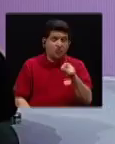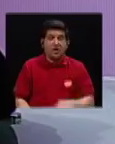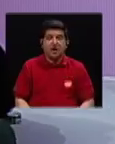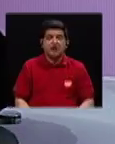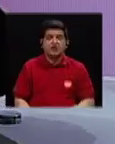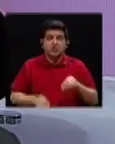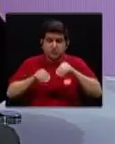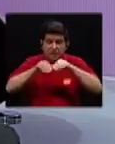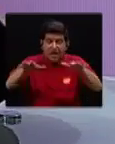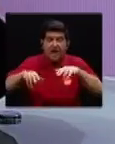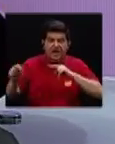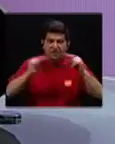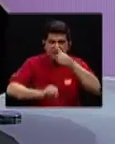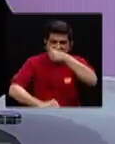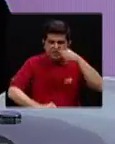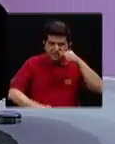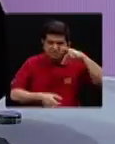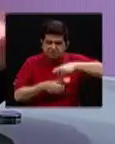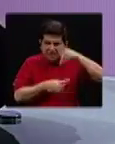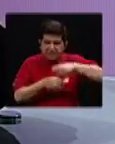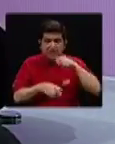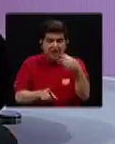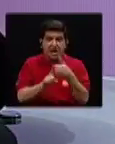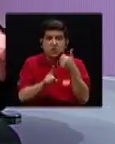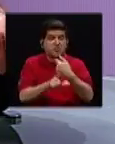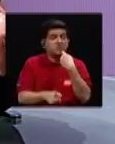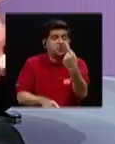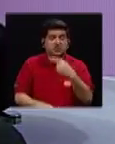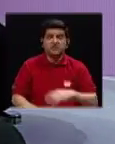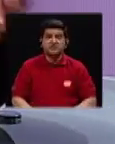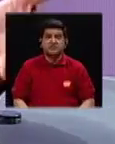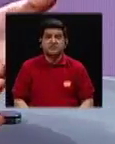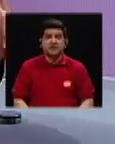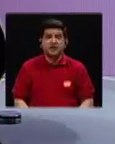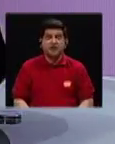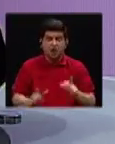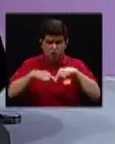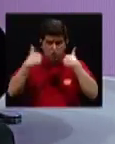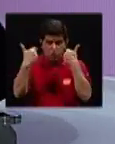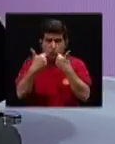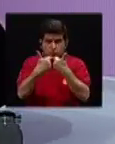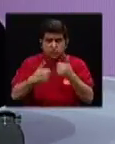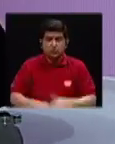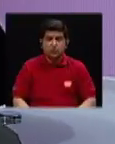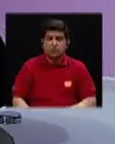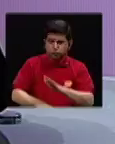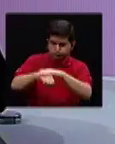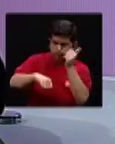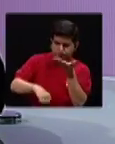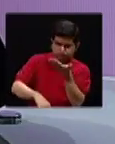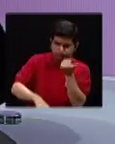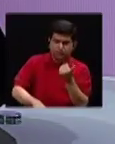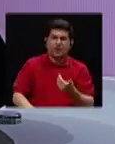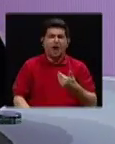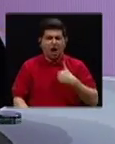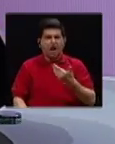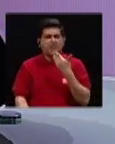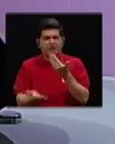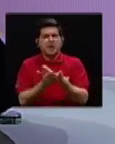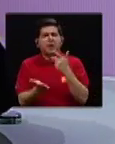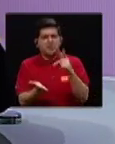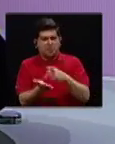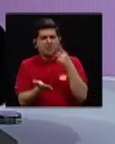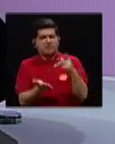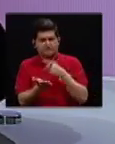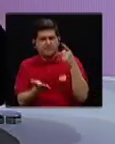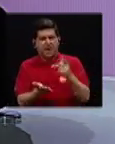narcotráfico y ellos mismos lo dicen los los cárteles cuando los llaman que van a tener muy buen salario que van